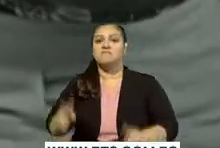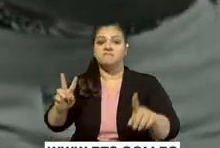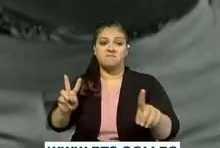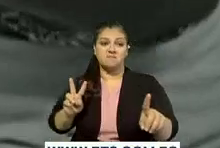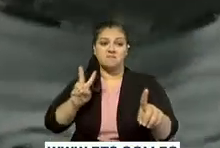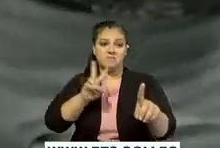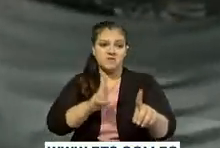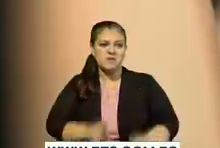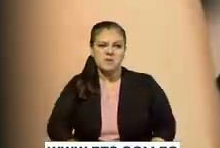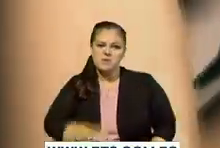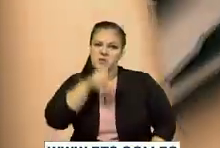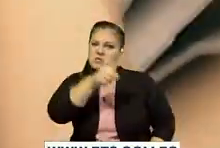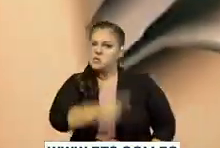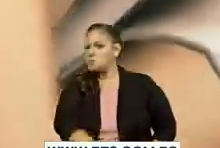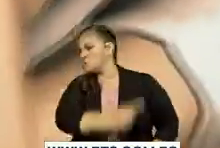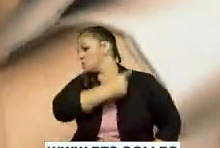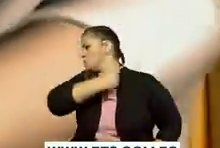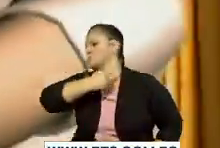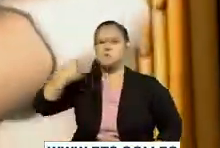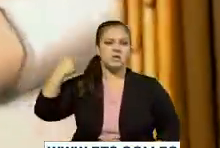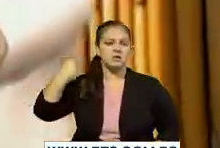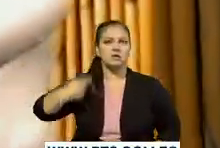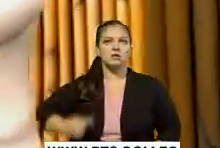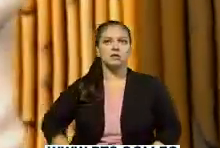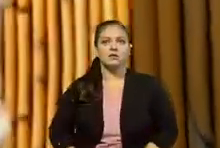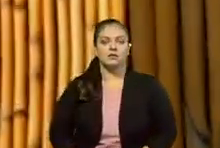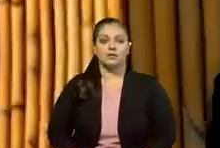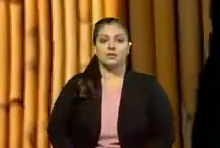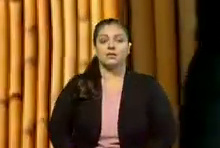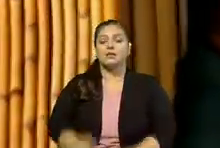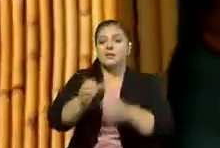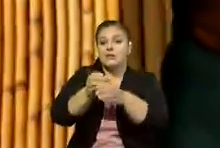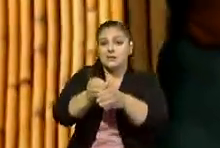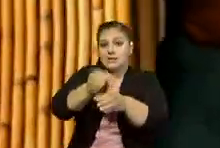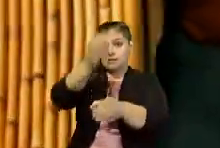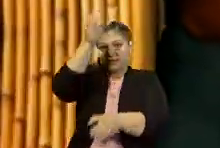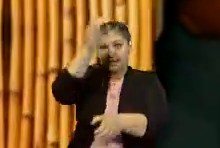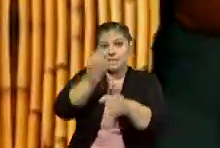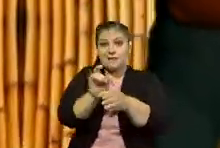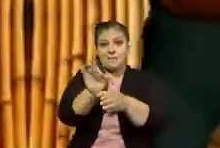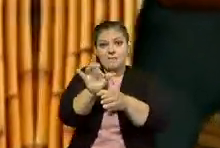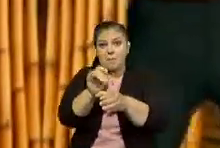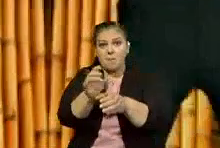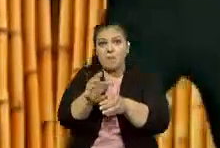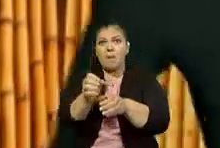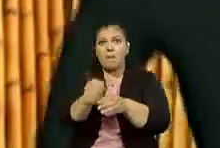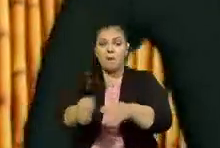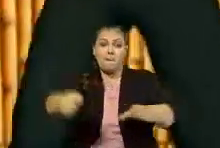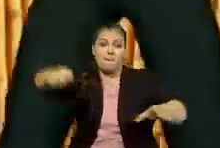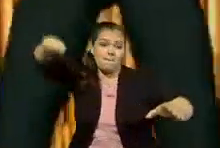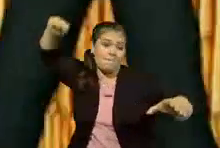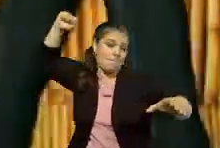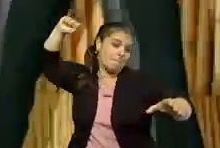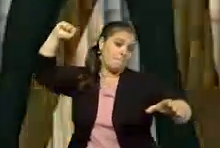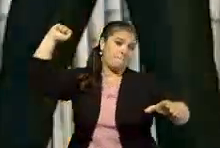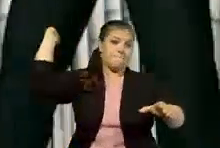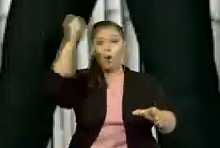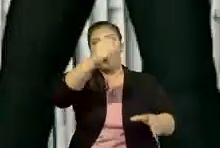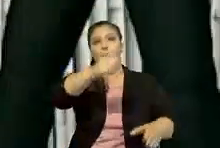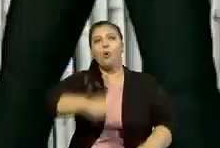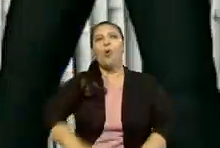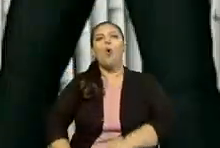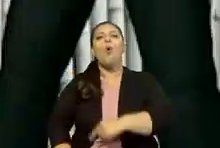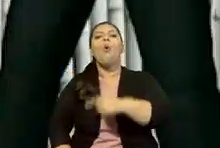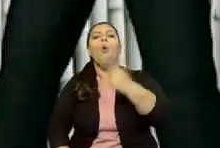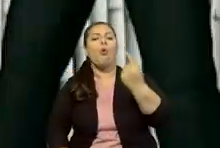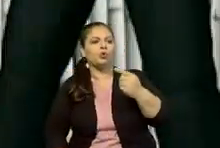verla fallecer. Ella me coge y me quiebra las dos botellas encima, y ahí el hermano de ella me coge el pelo, me coge para atrás,